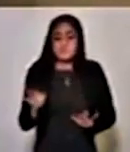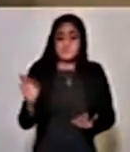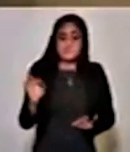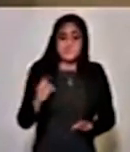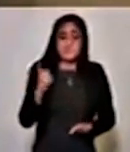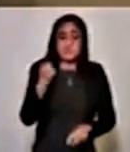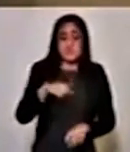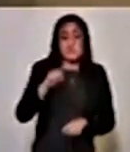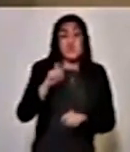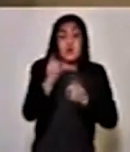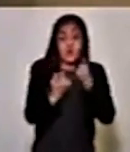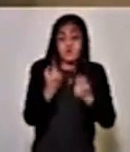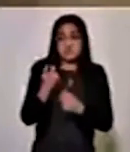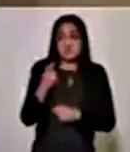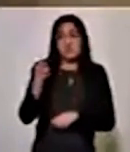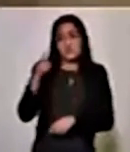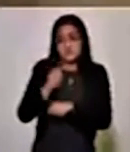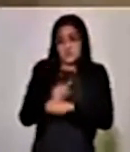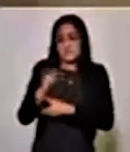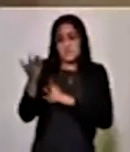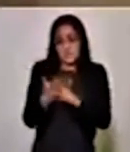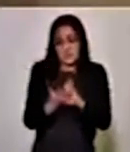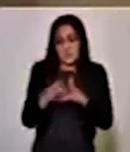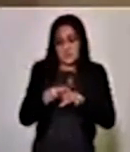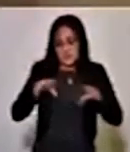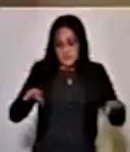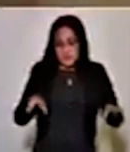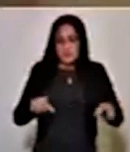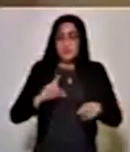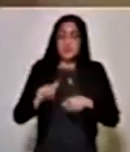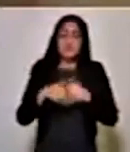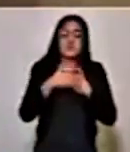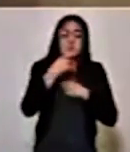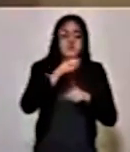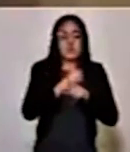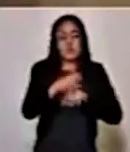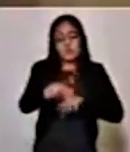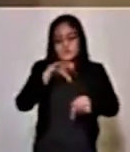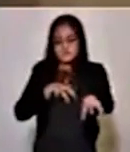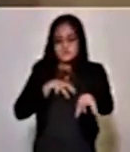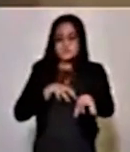una semana la mitad del grupo y la otra semana la otra mitad de grupo.